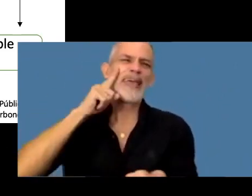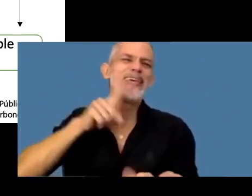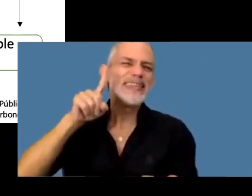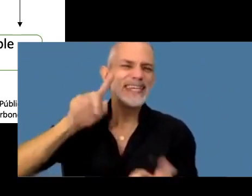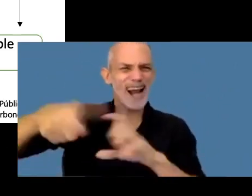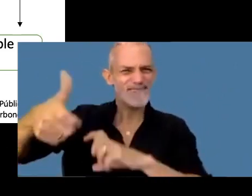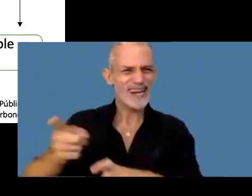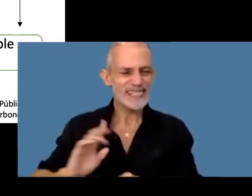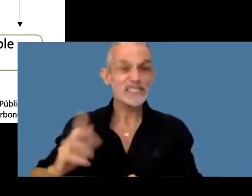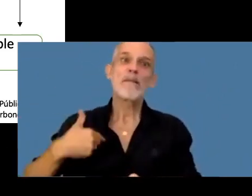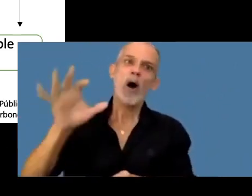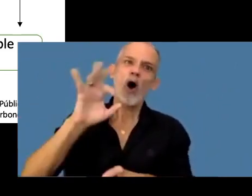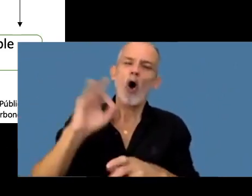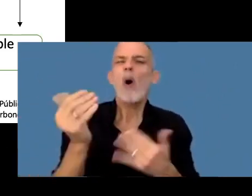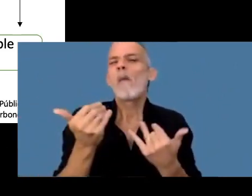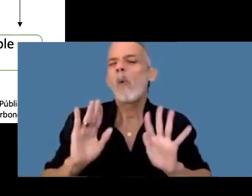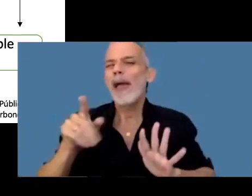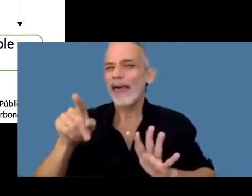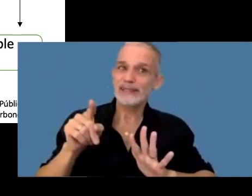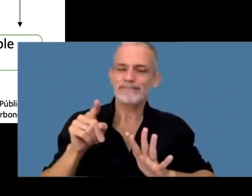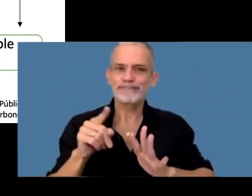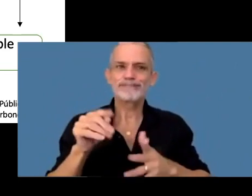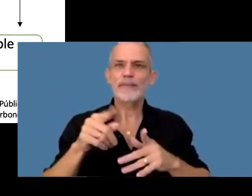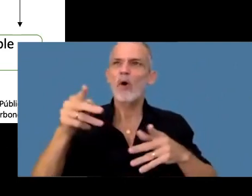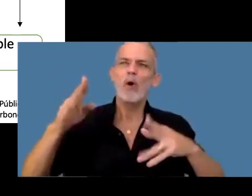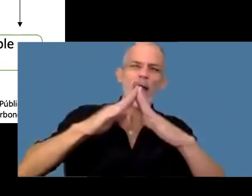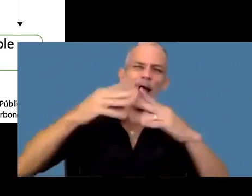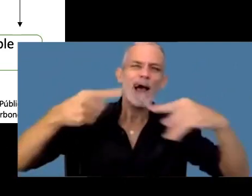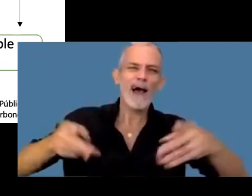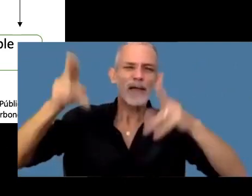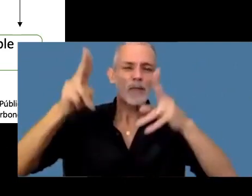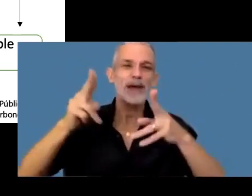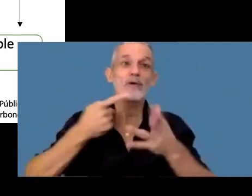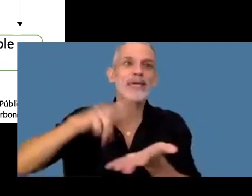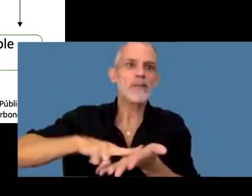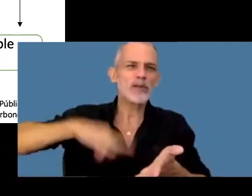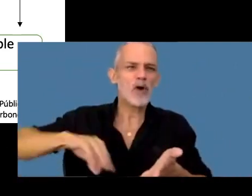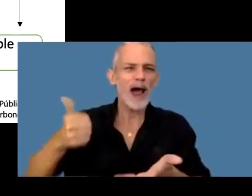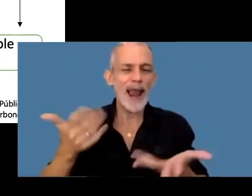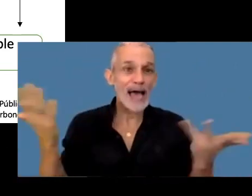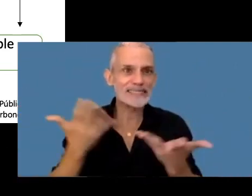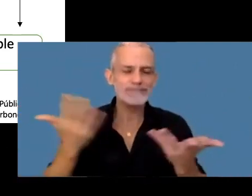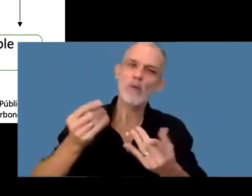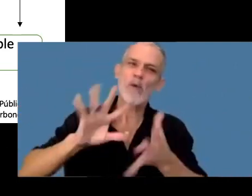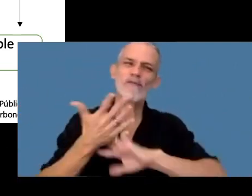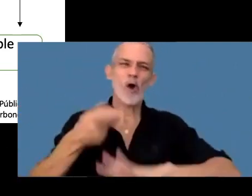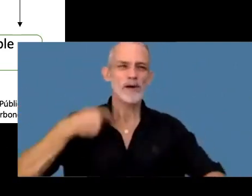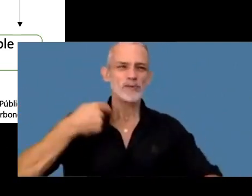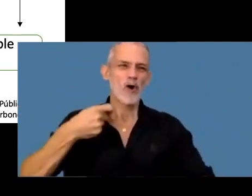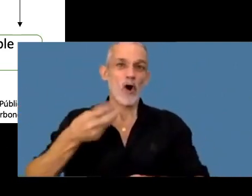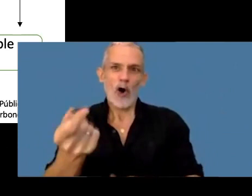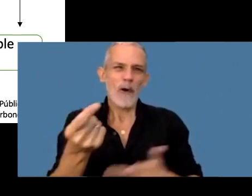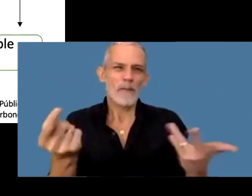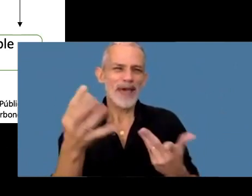de algún inmueble que esté sujeto al impuesto a las ganancias por diferentes cuestiones, por la forma en que lo adquirió, por las afectaciones